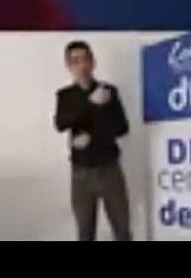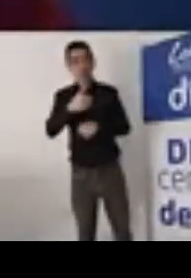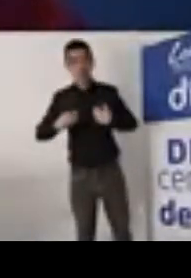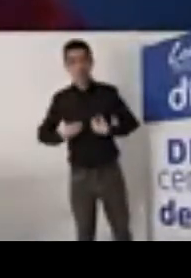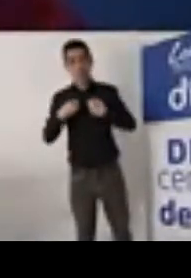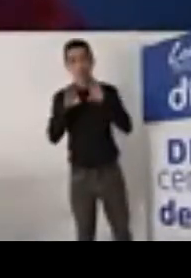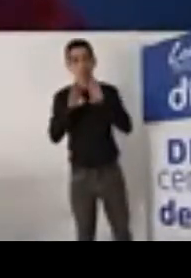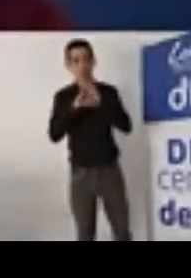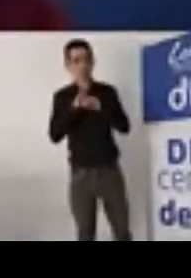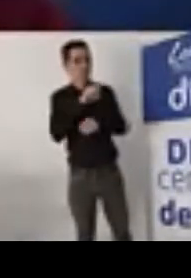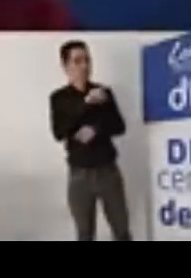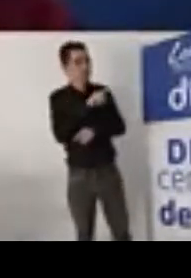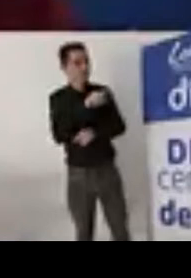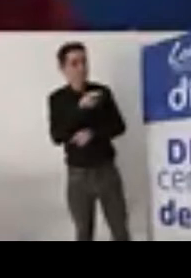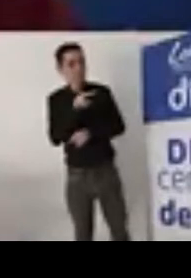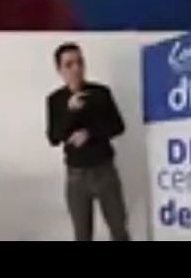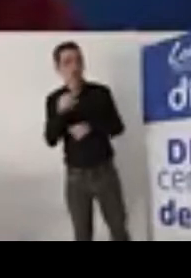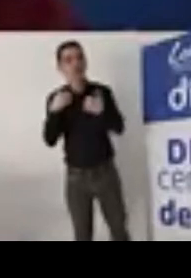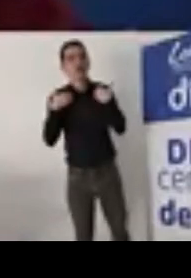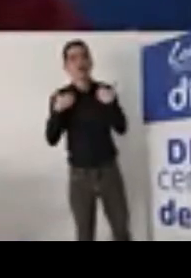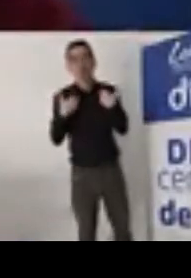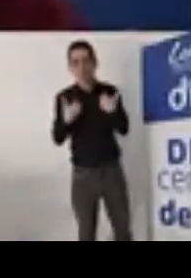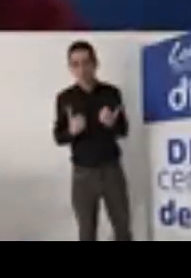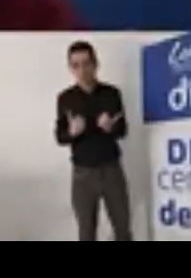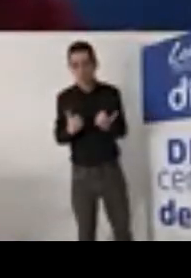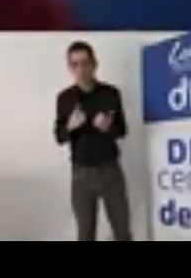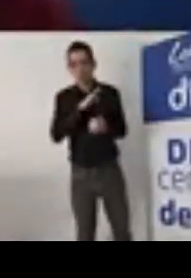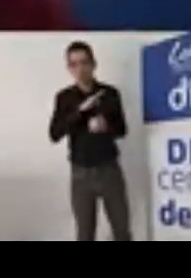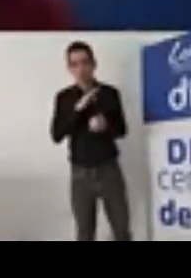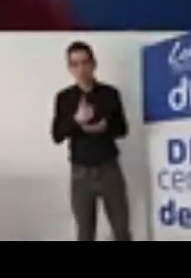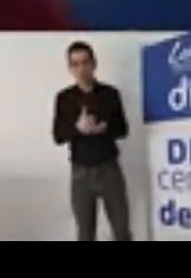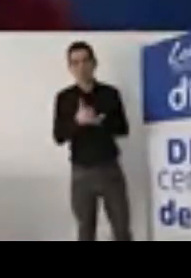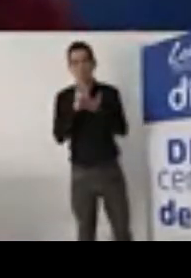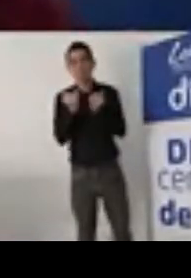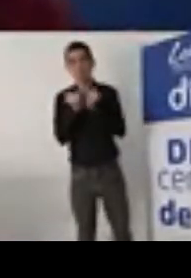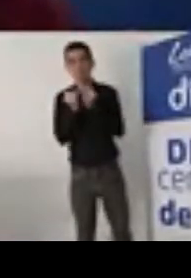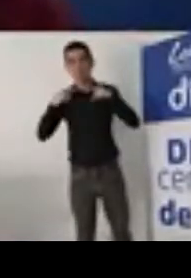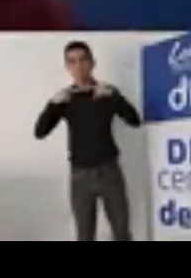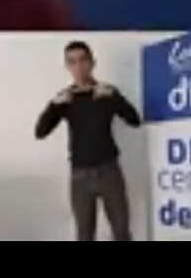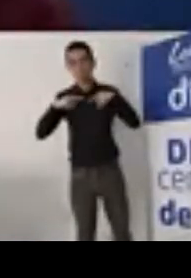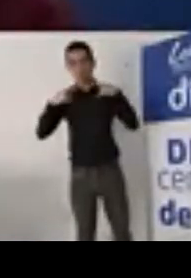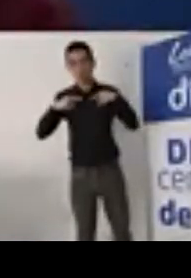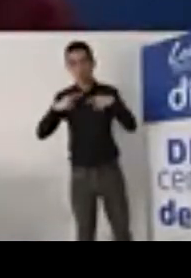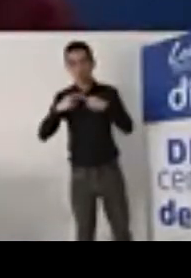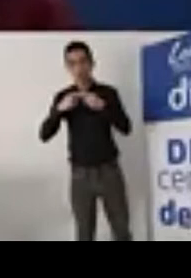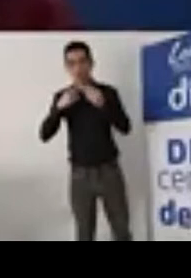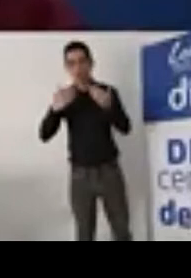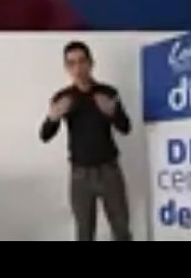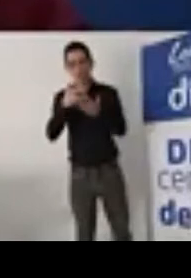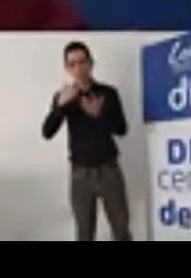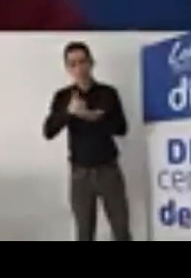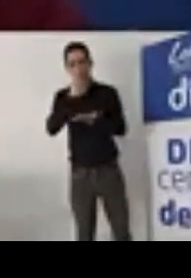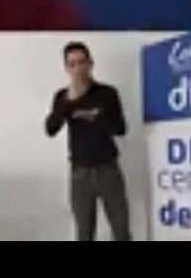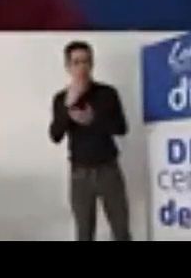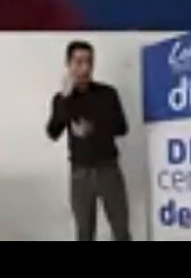pueden tener este compartir conocimiento, experiencia en un momento más en las mesas de trabajo, pero también tendremos este